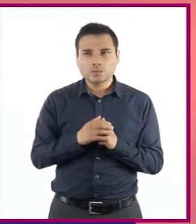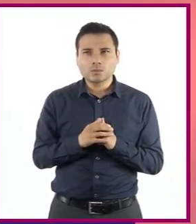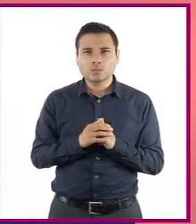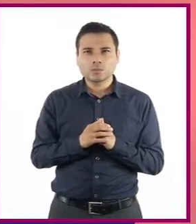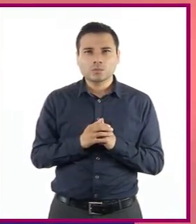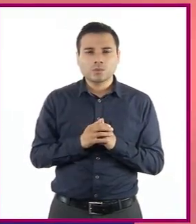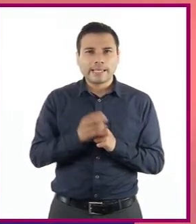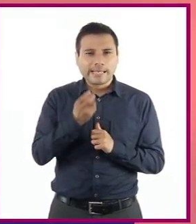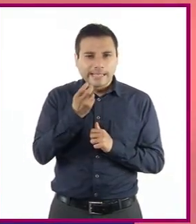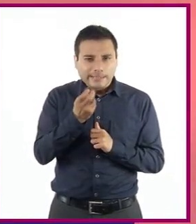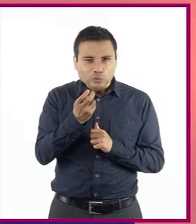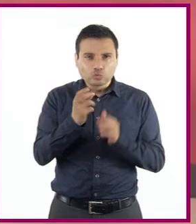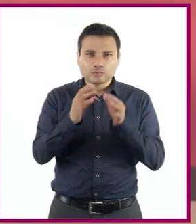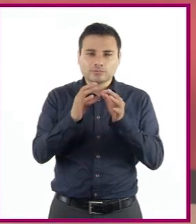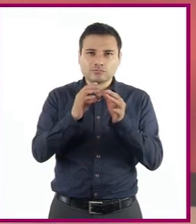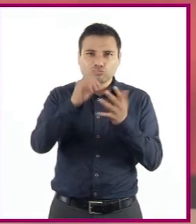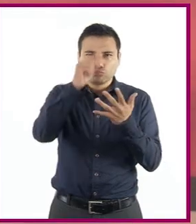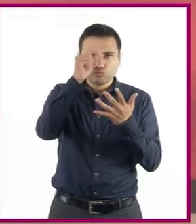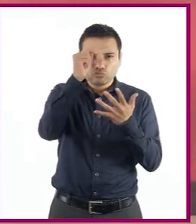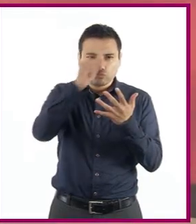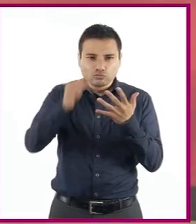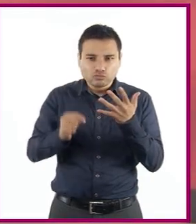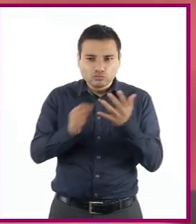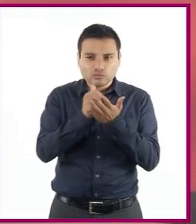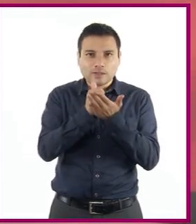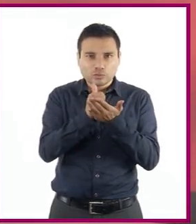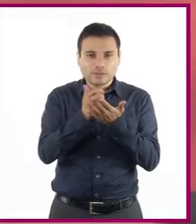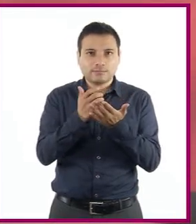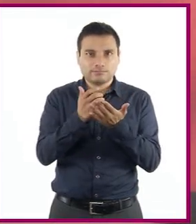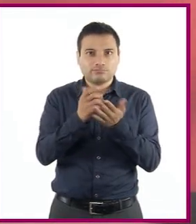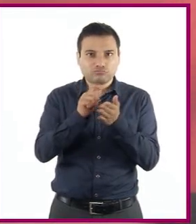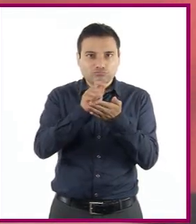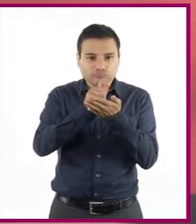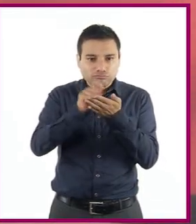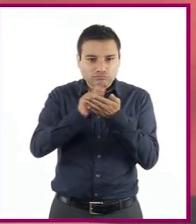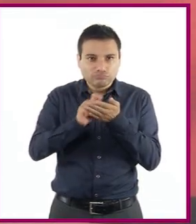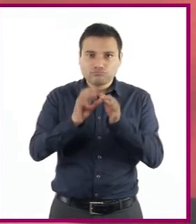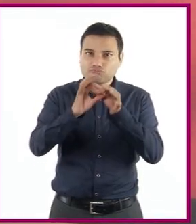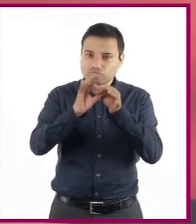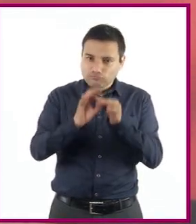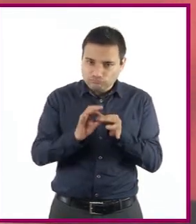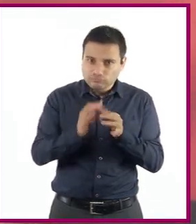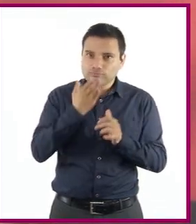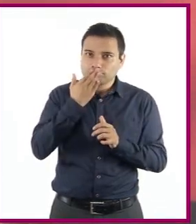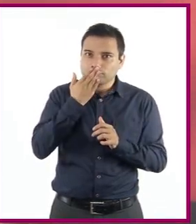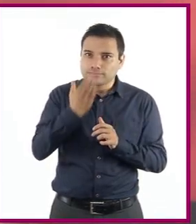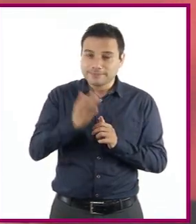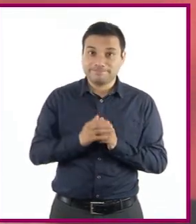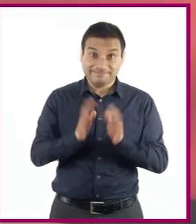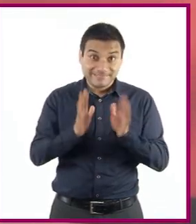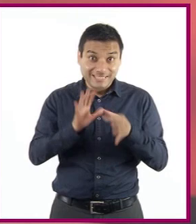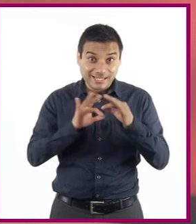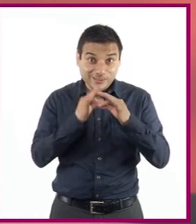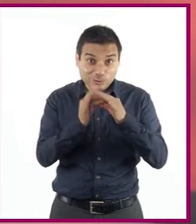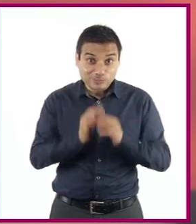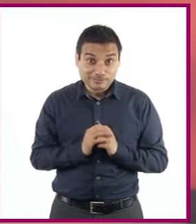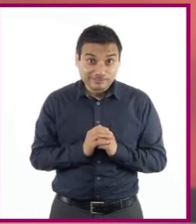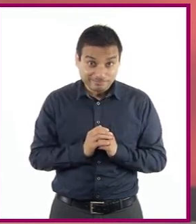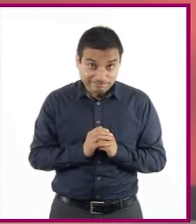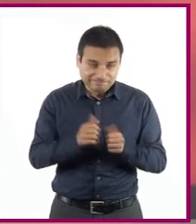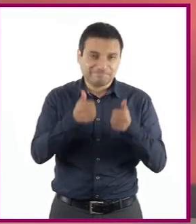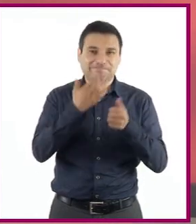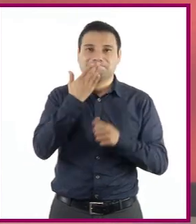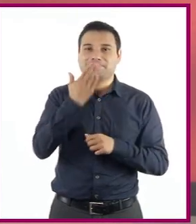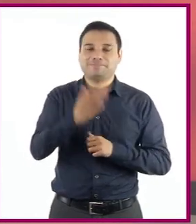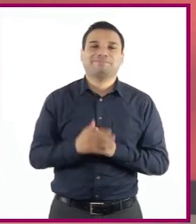estos recursos lingüísticos ayudan a dar coherencia y cohesión a la redacción de nuestras cartas. ¡Ja! ¿Listas y listos? Muy